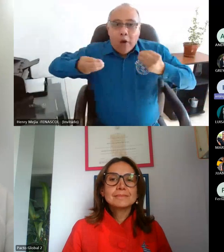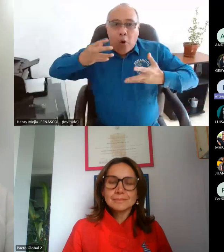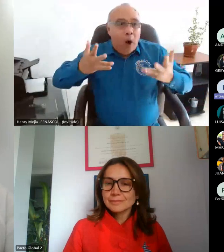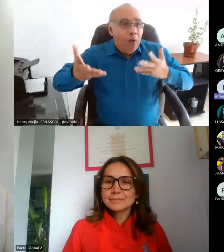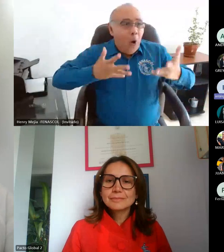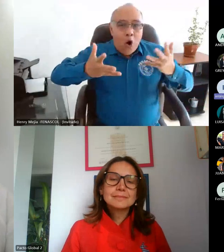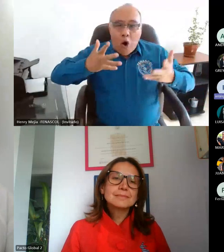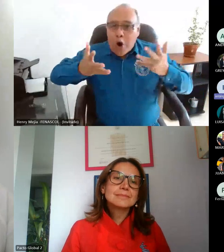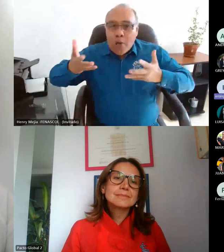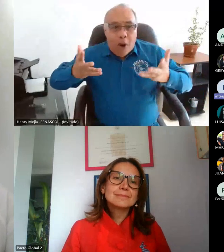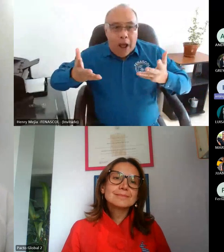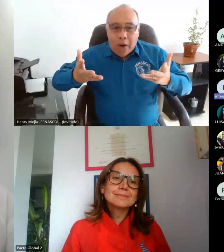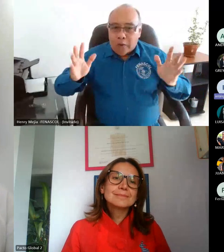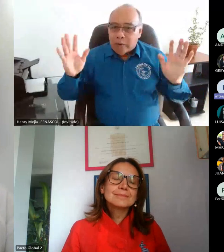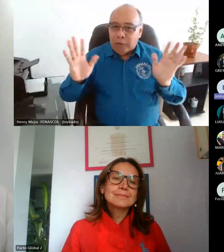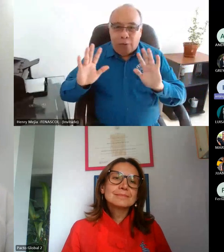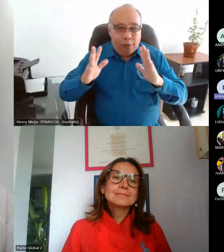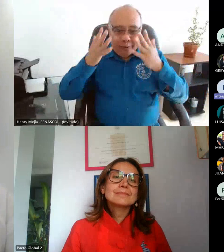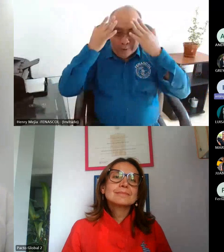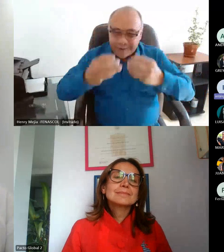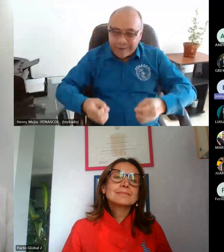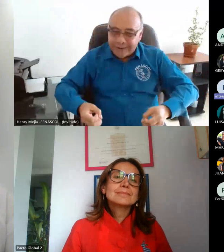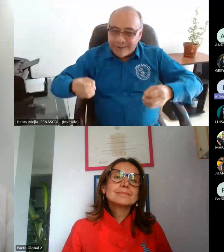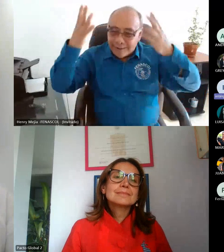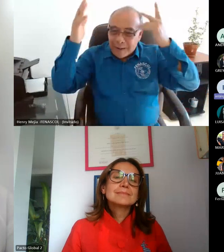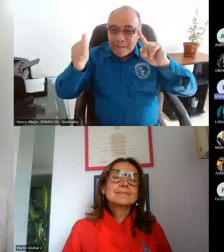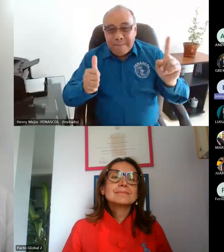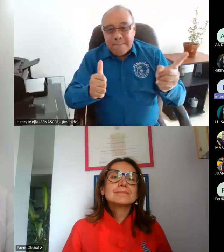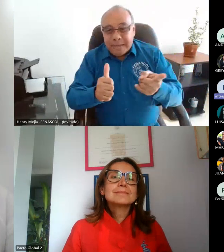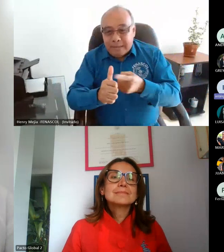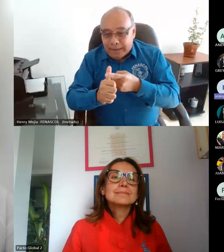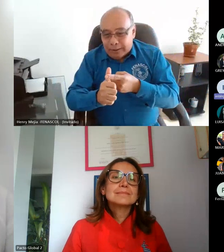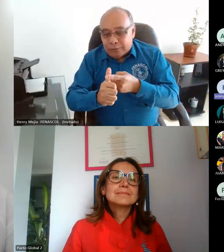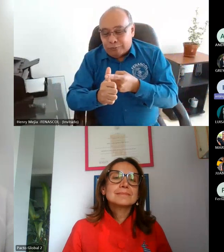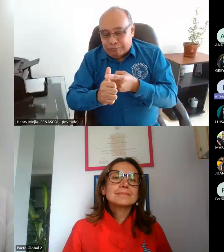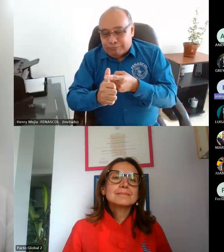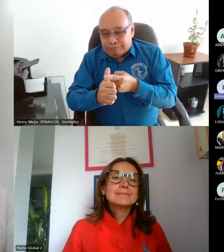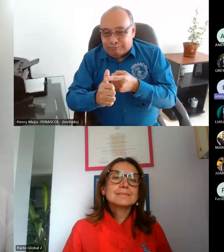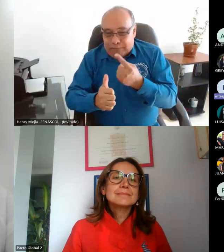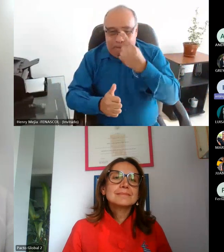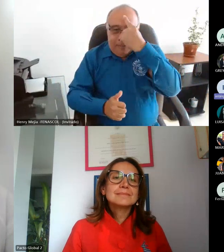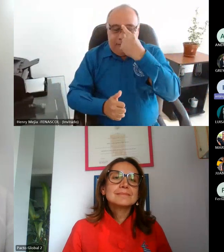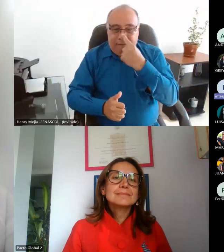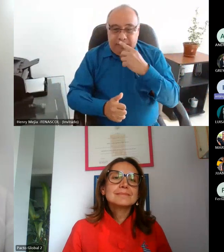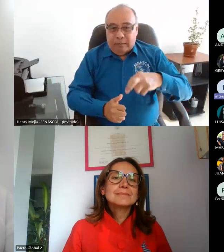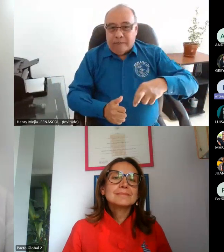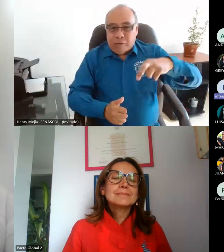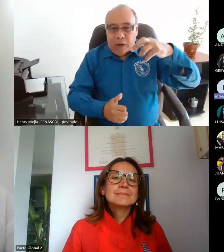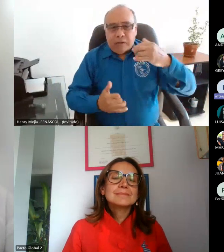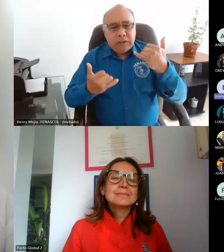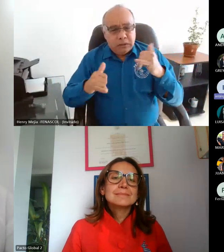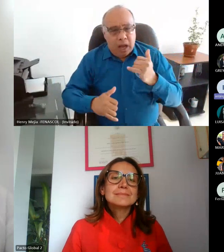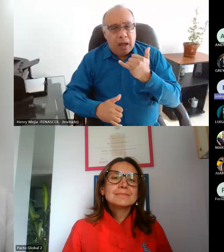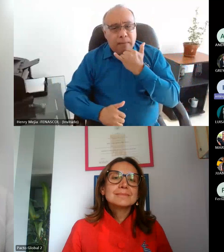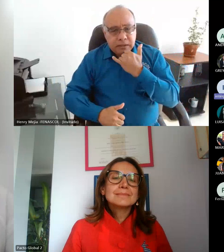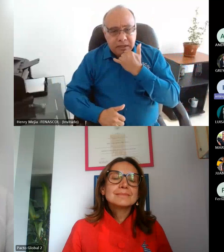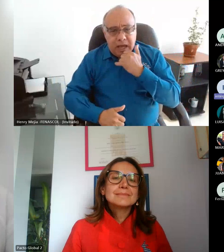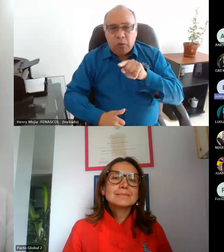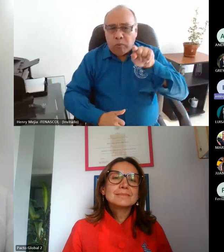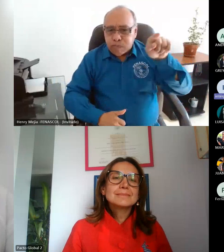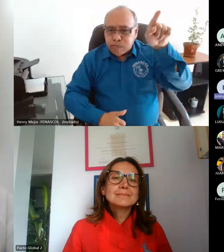ve una persona en una silla de ruedas una persona s y dicen Qué hago No olvídense de eso sí lo primero